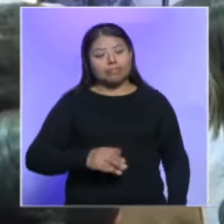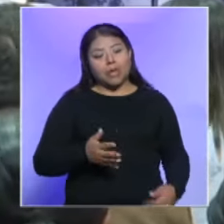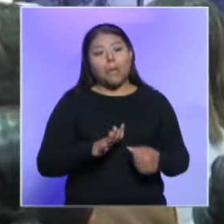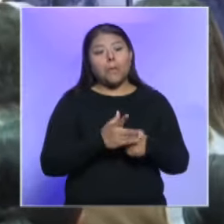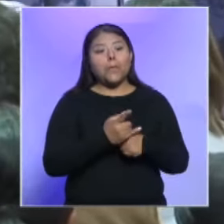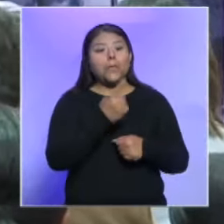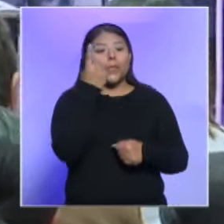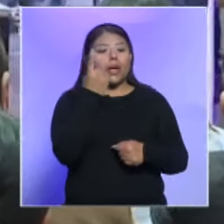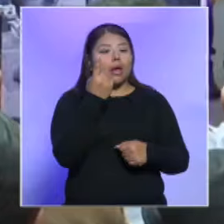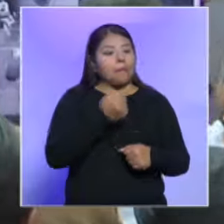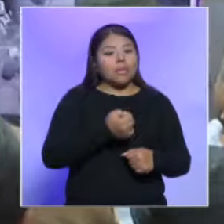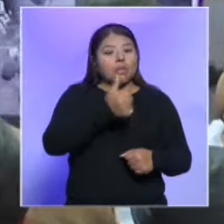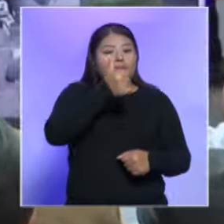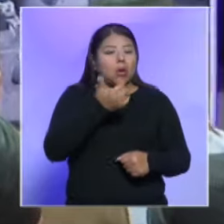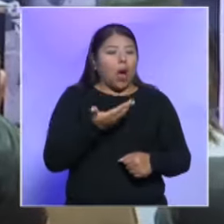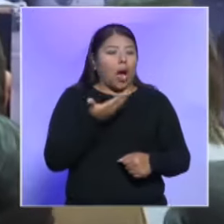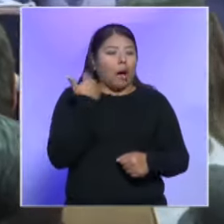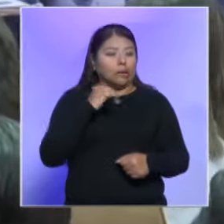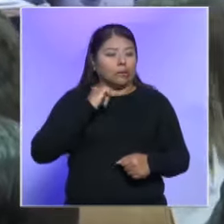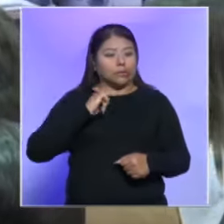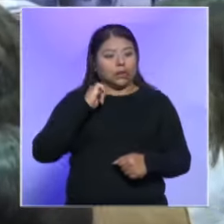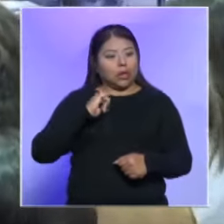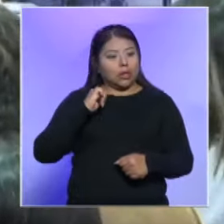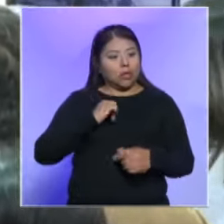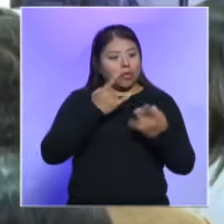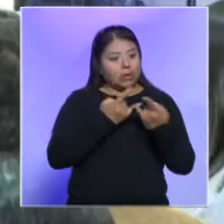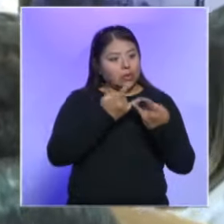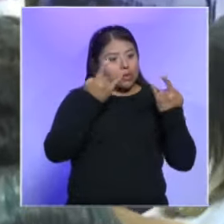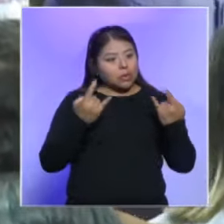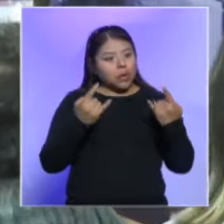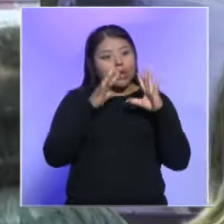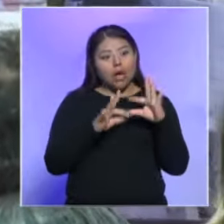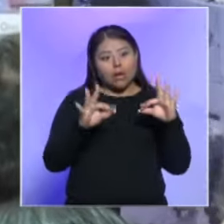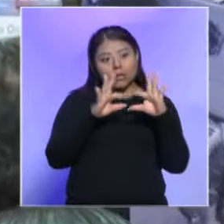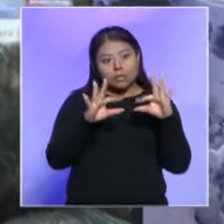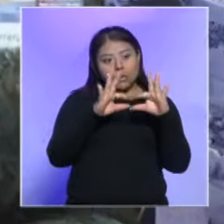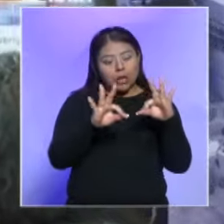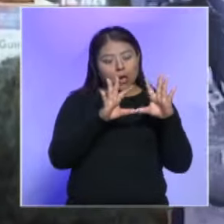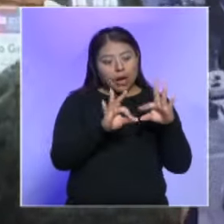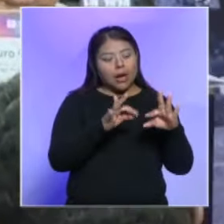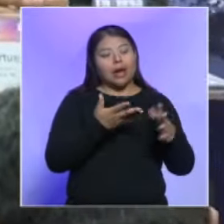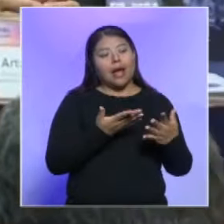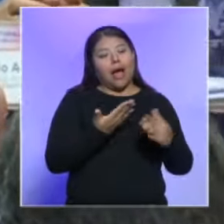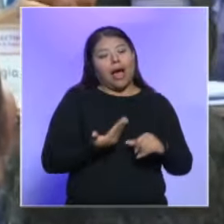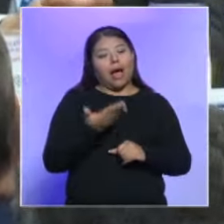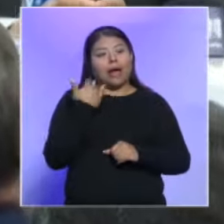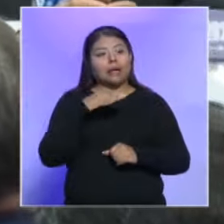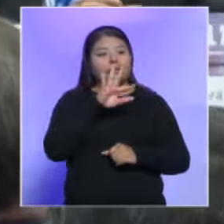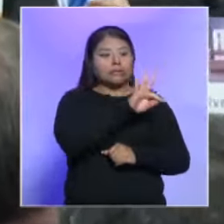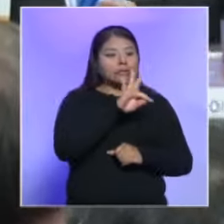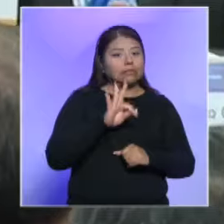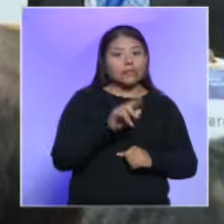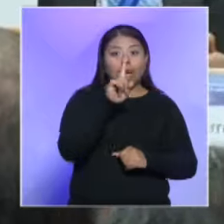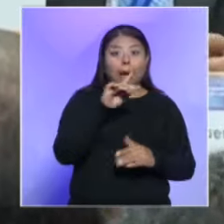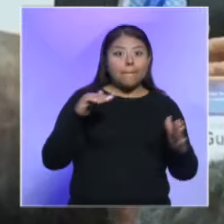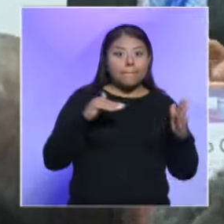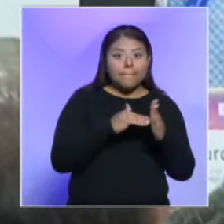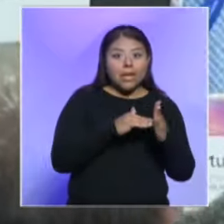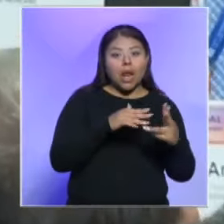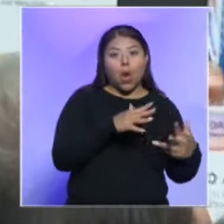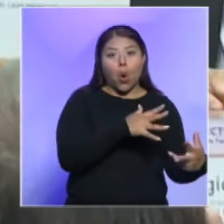nuestra legislación, así nos lo narra el propio Enrique en 1800, desde la Constitución de Cádiz,